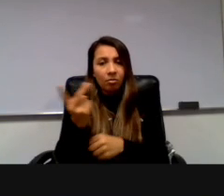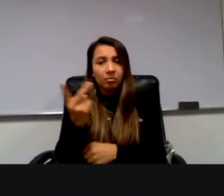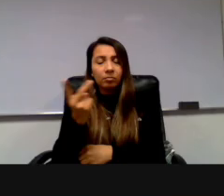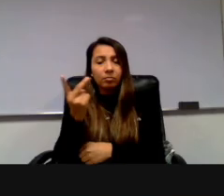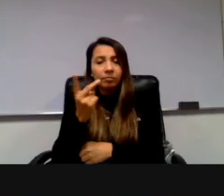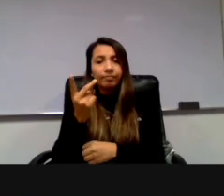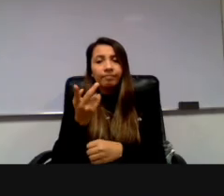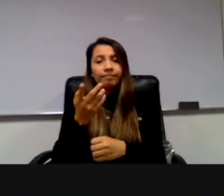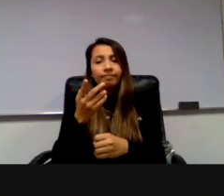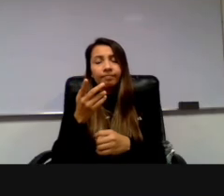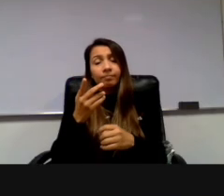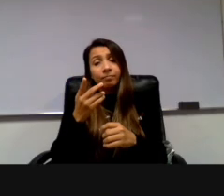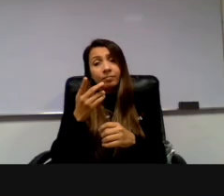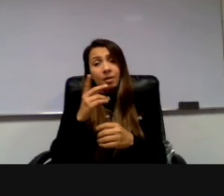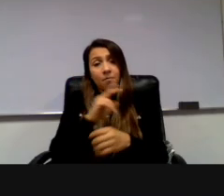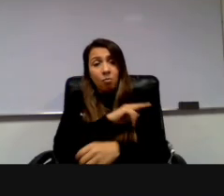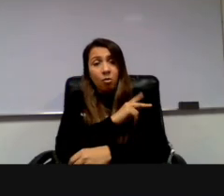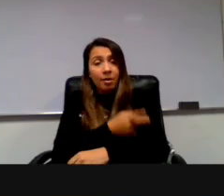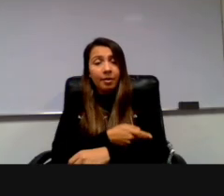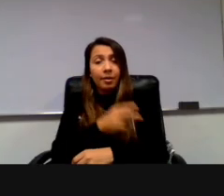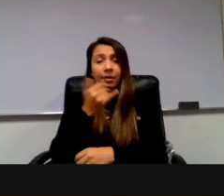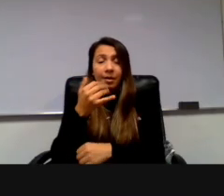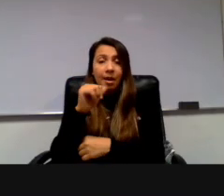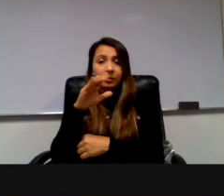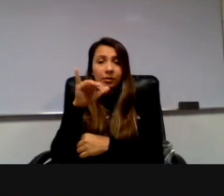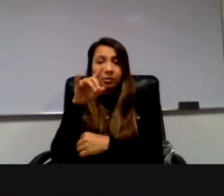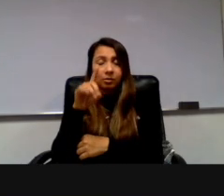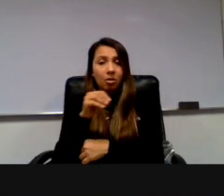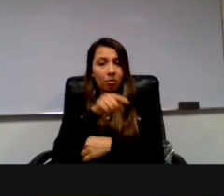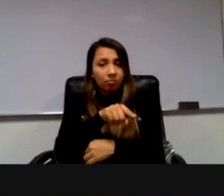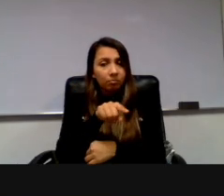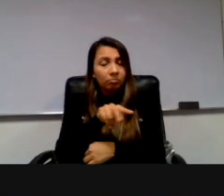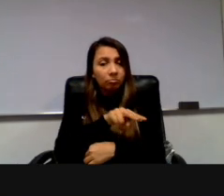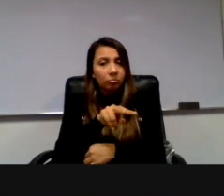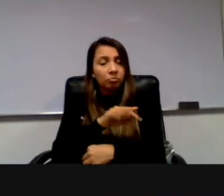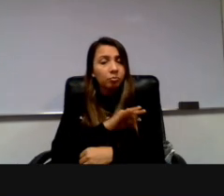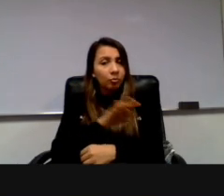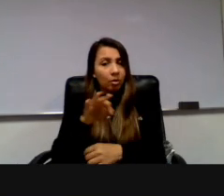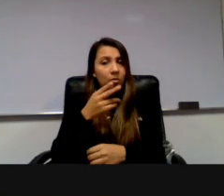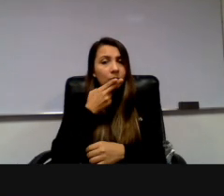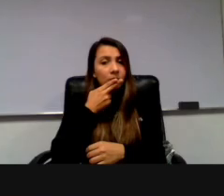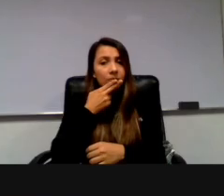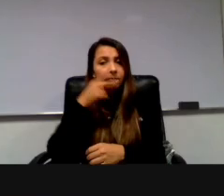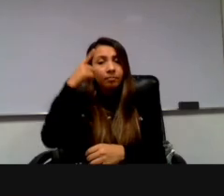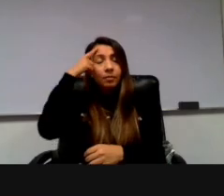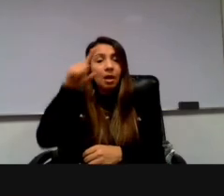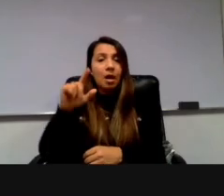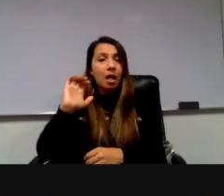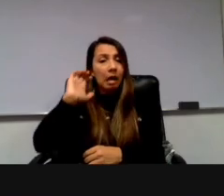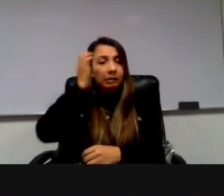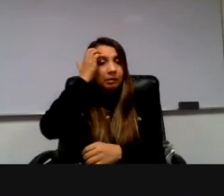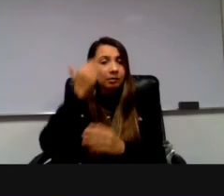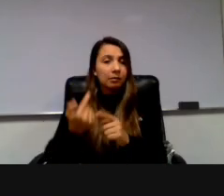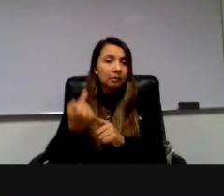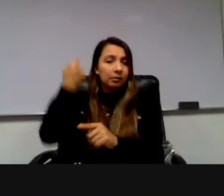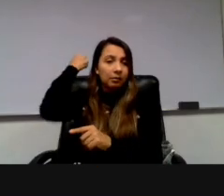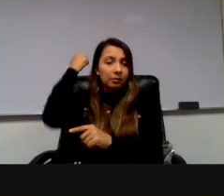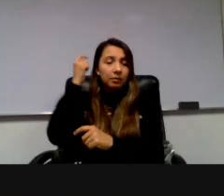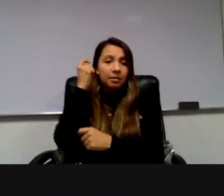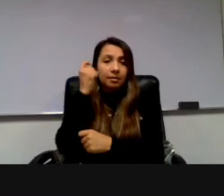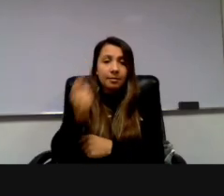las proteínas y los ácidos nucleicos, pueden utilizarse para inferir el pasado, ¿no? Son documentos históricos,